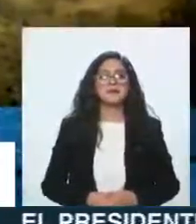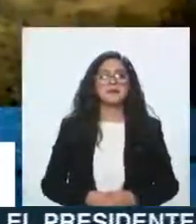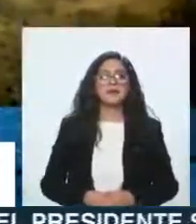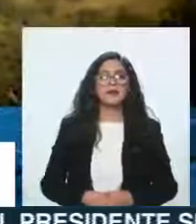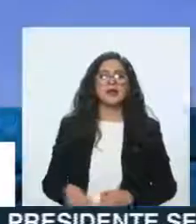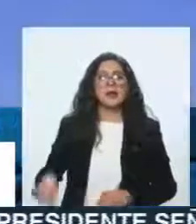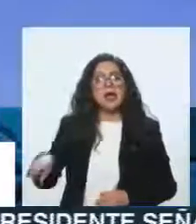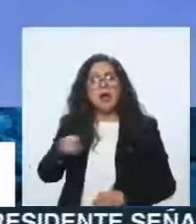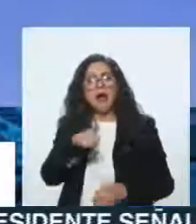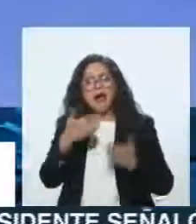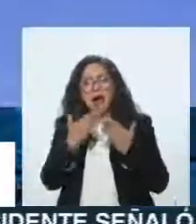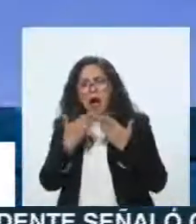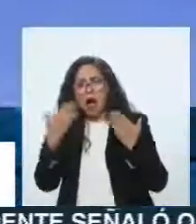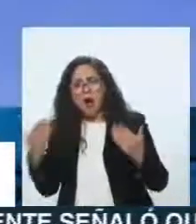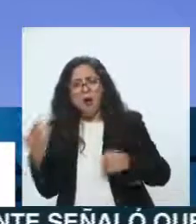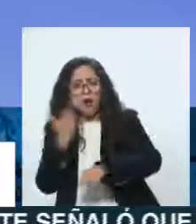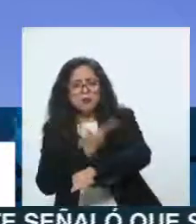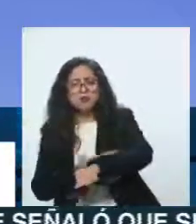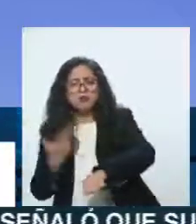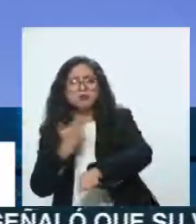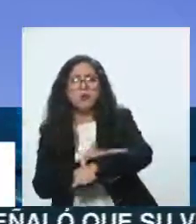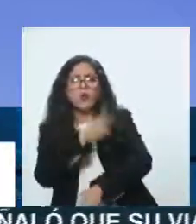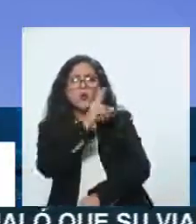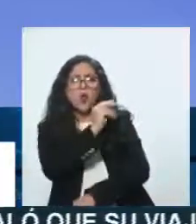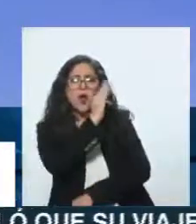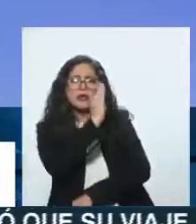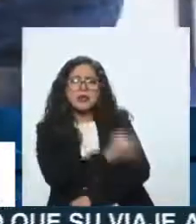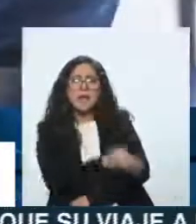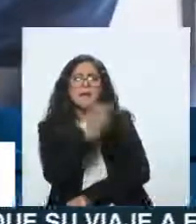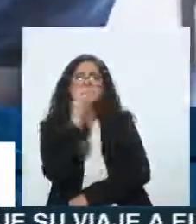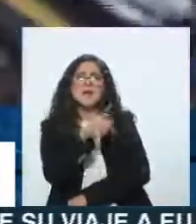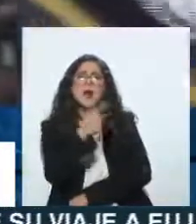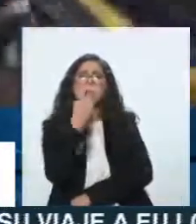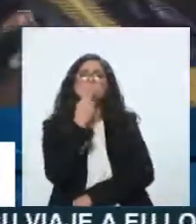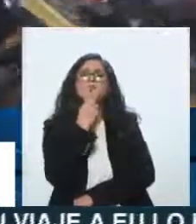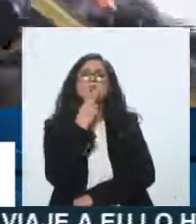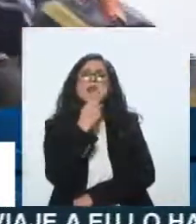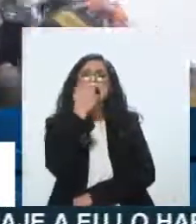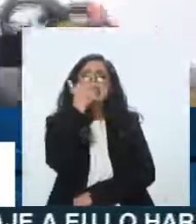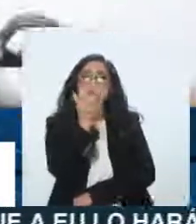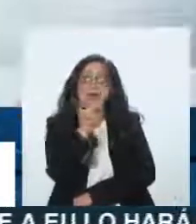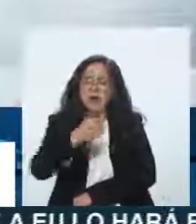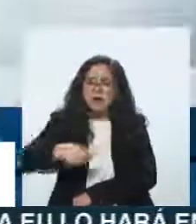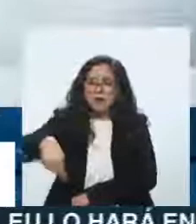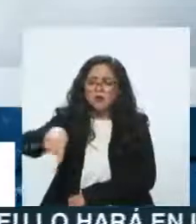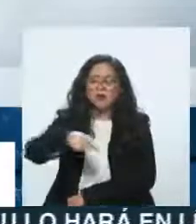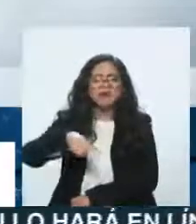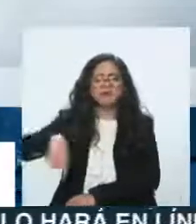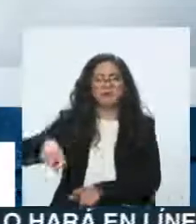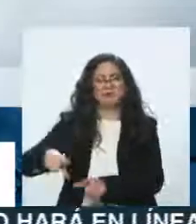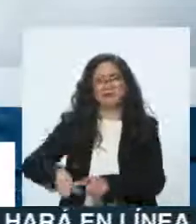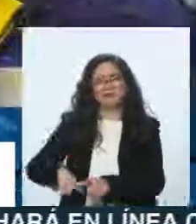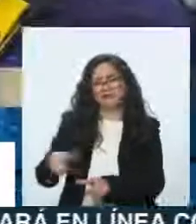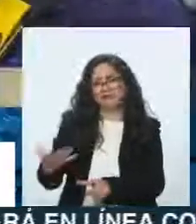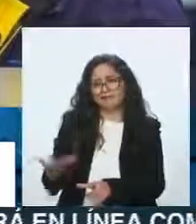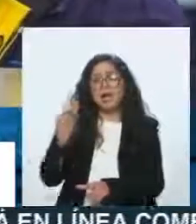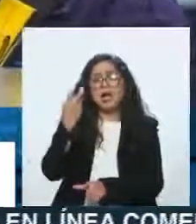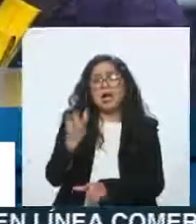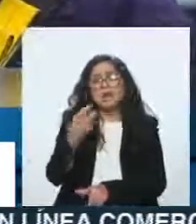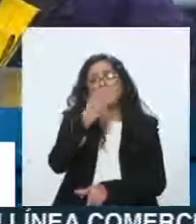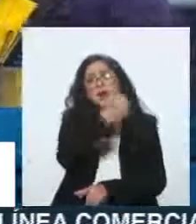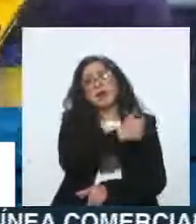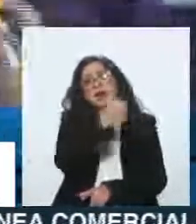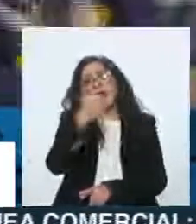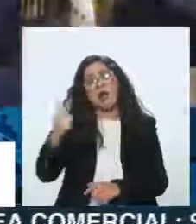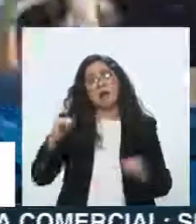de litigio estratégico, pero pues con recursos del erario, ¿no? Entonces, pero bueno, pues al final está dentro de sus atribuciones, es parte